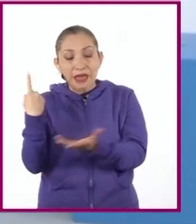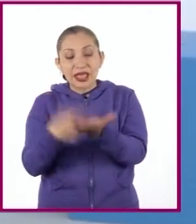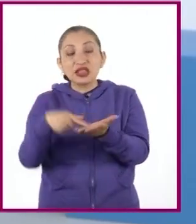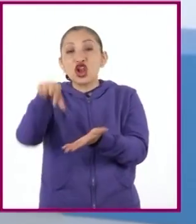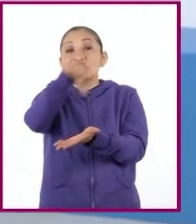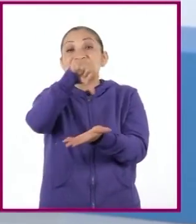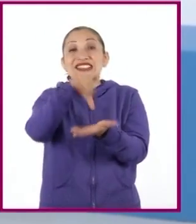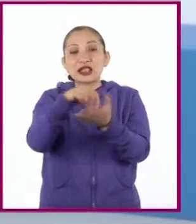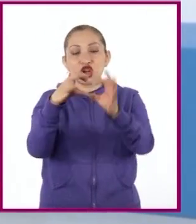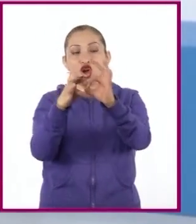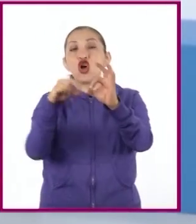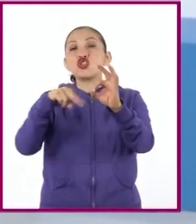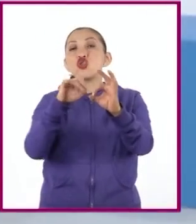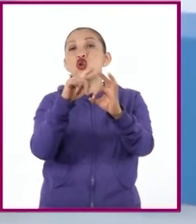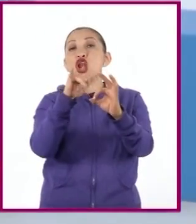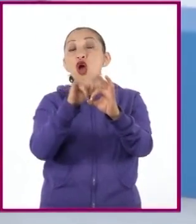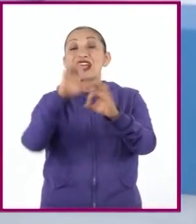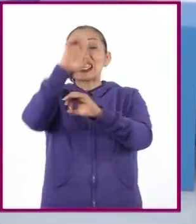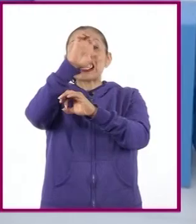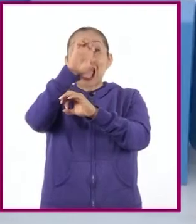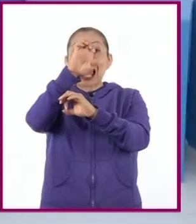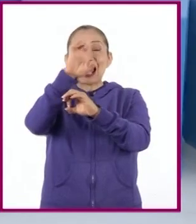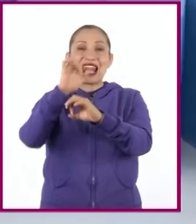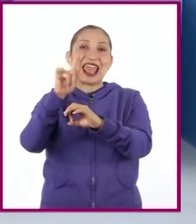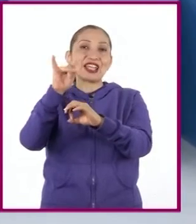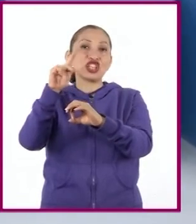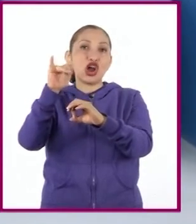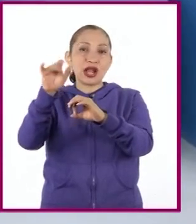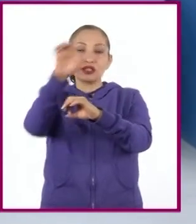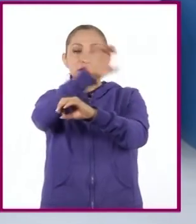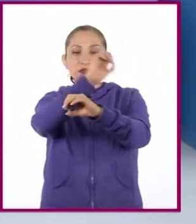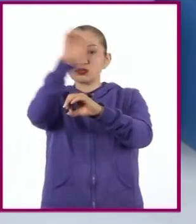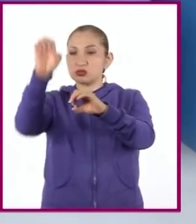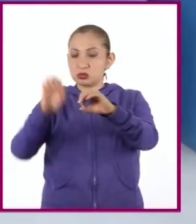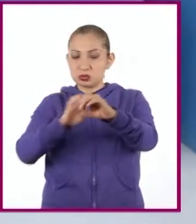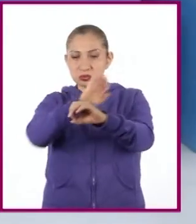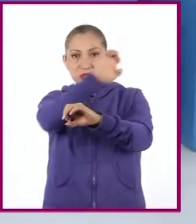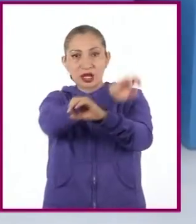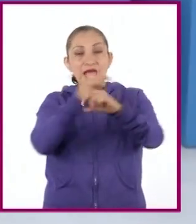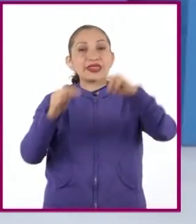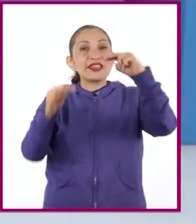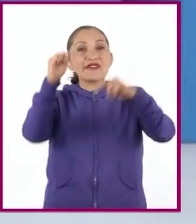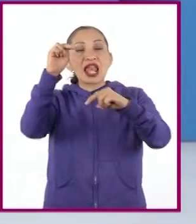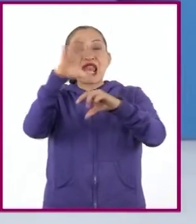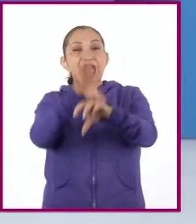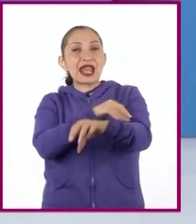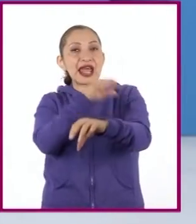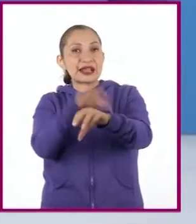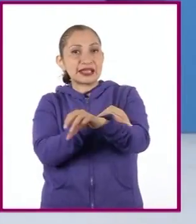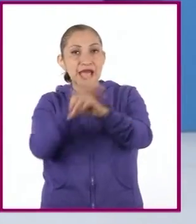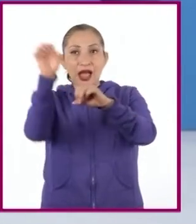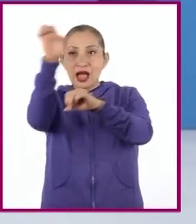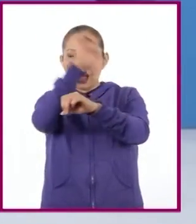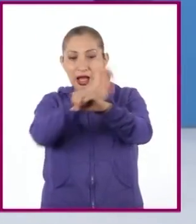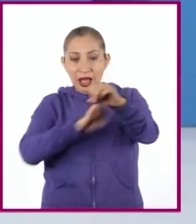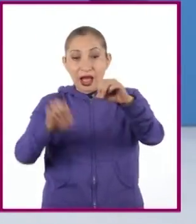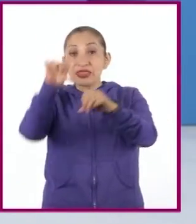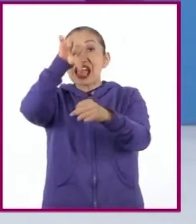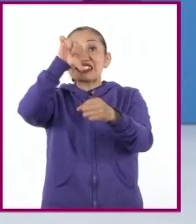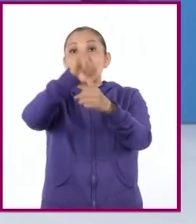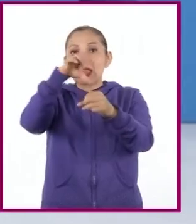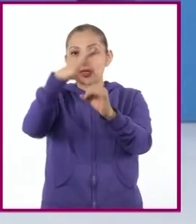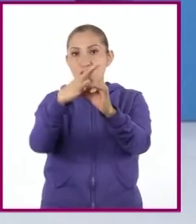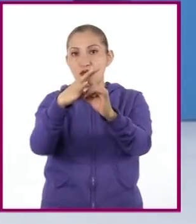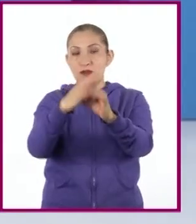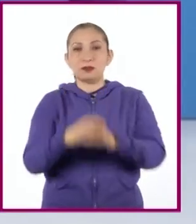del átomo, mientras que los electrones están en regiones permitidas por sus niveles de energía alrededor del núcleo.